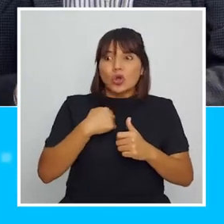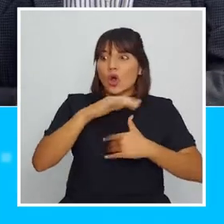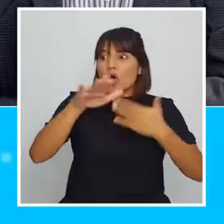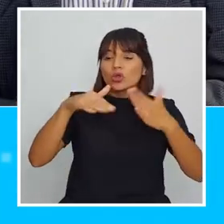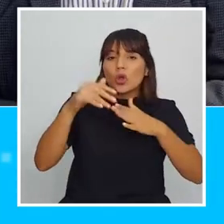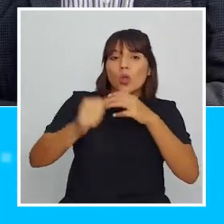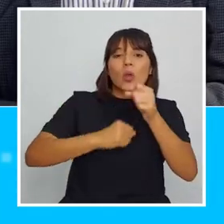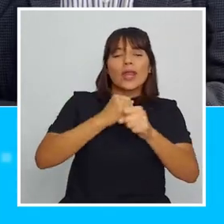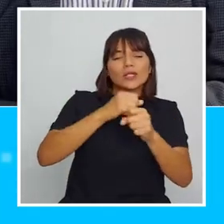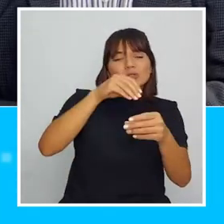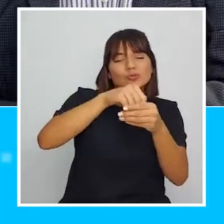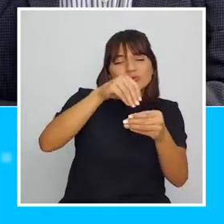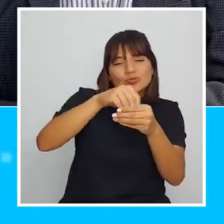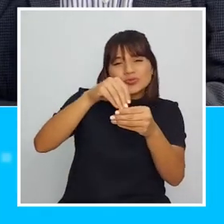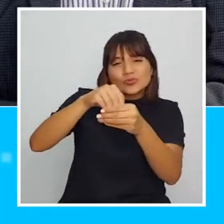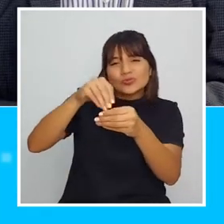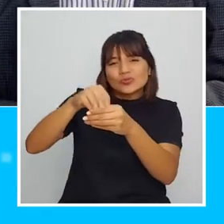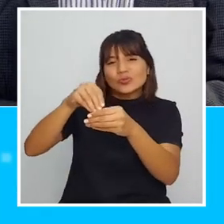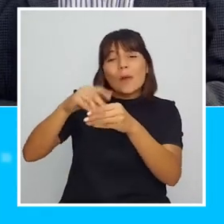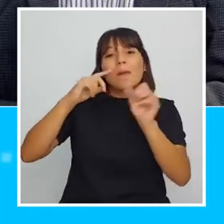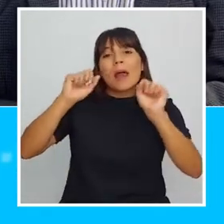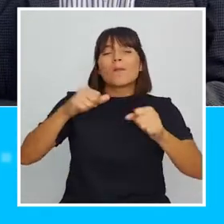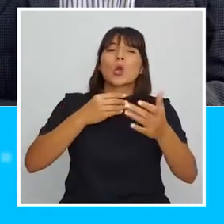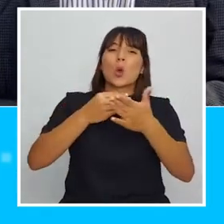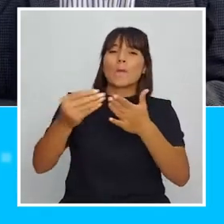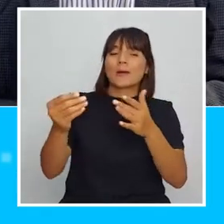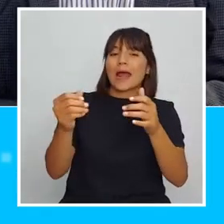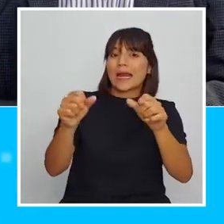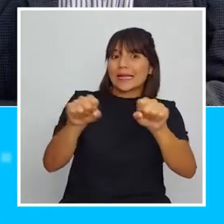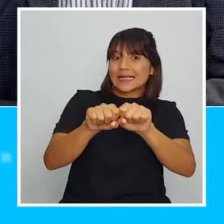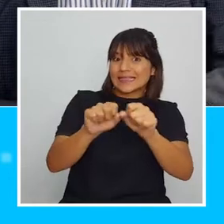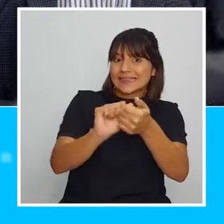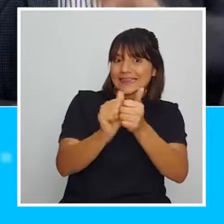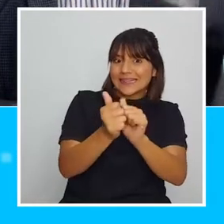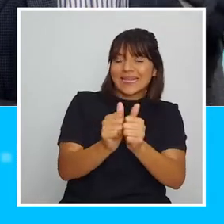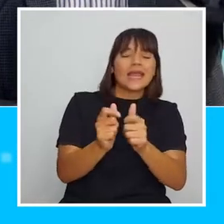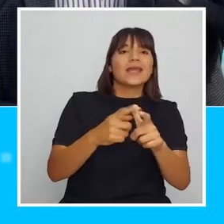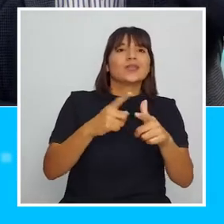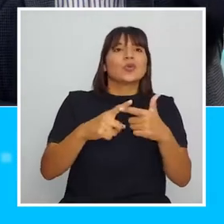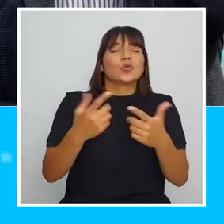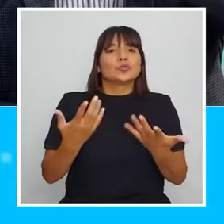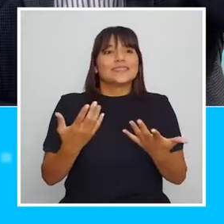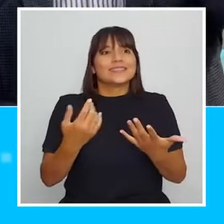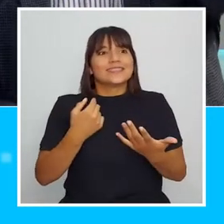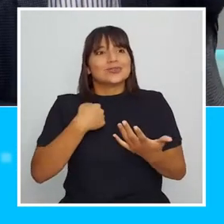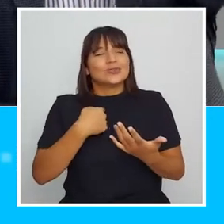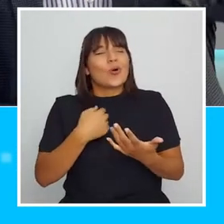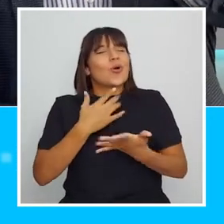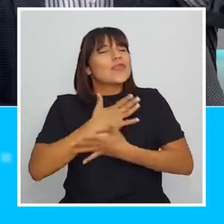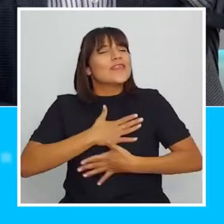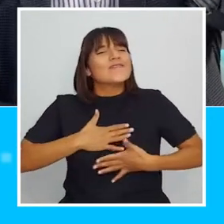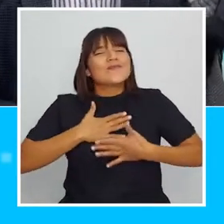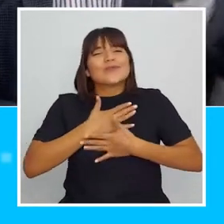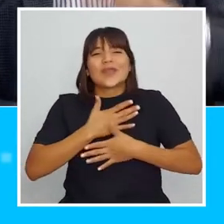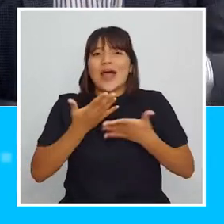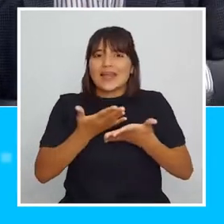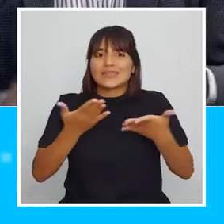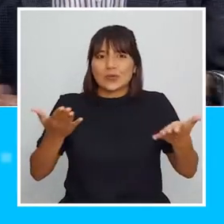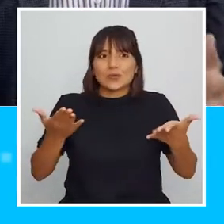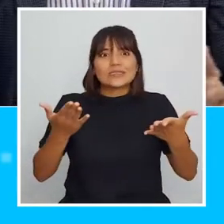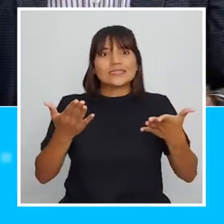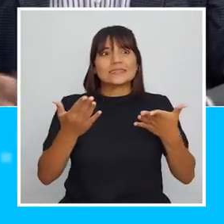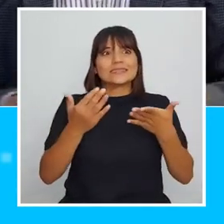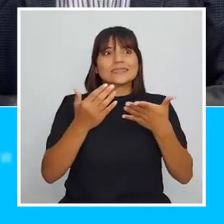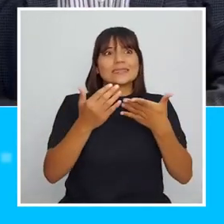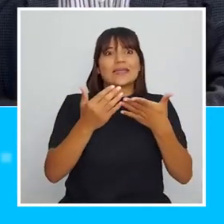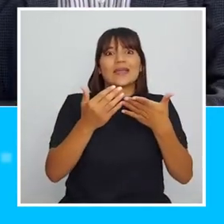una platilla para asegurarse de tener esas tenis. Entonces uno veía el disfrute de las cosas en el tiempo. Hoy en día